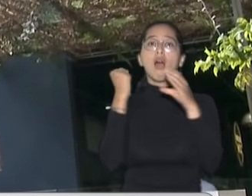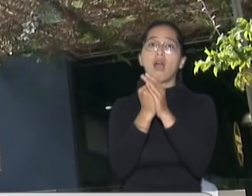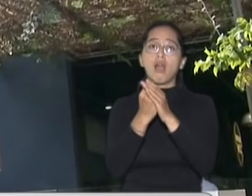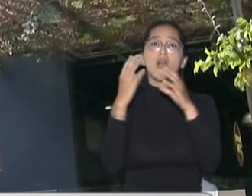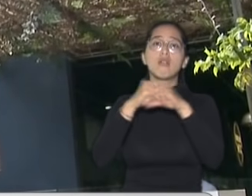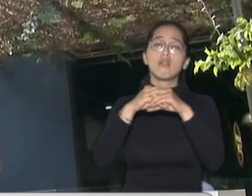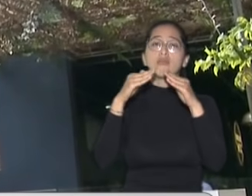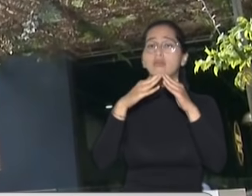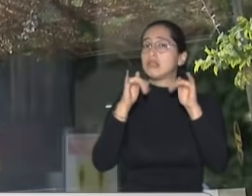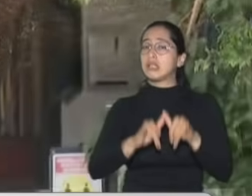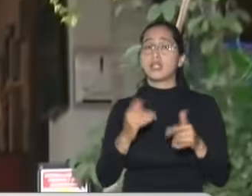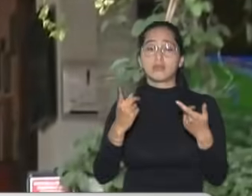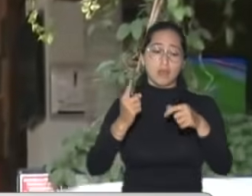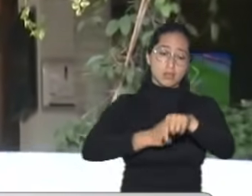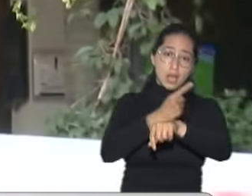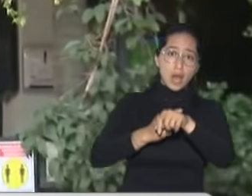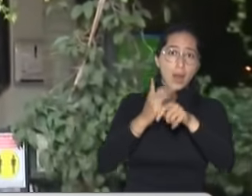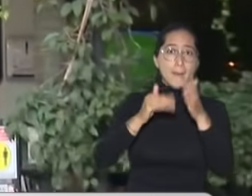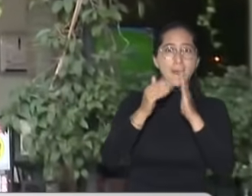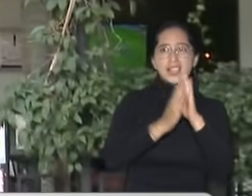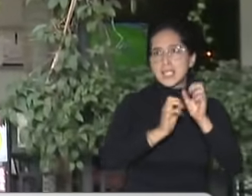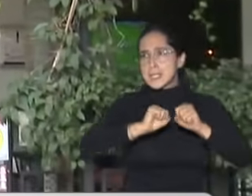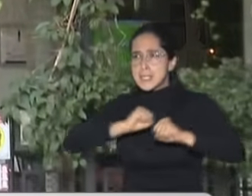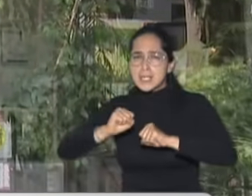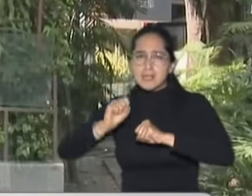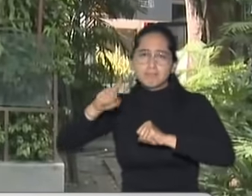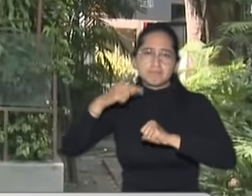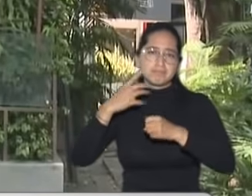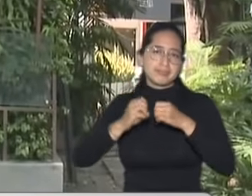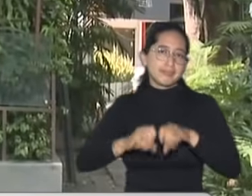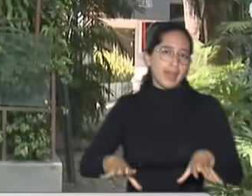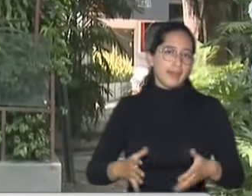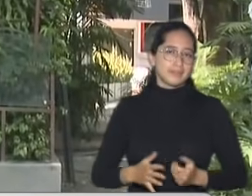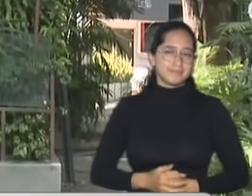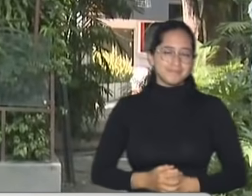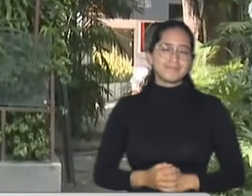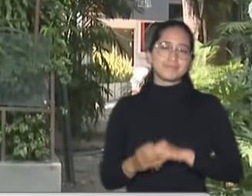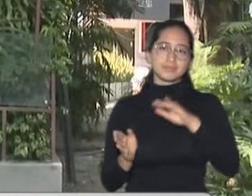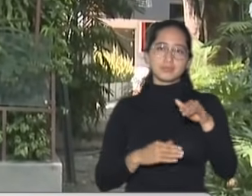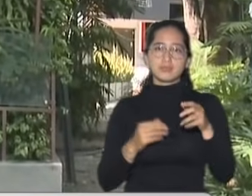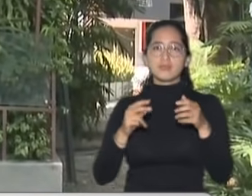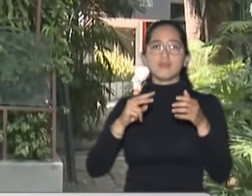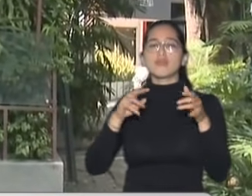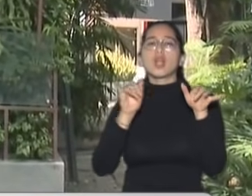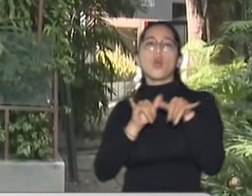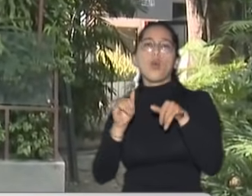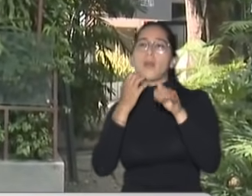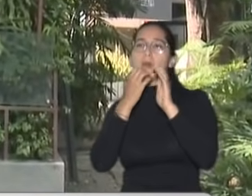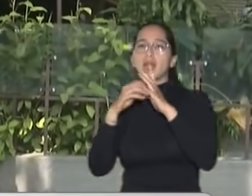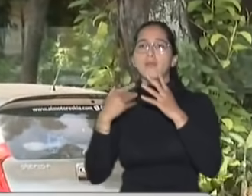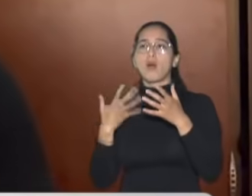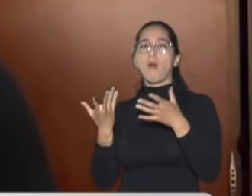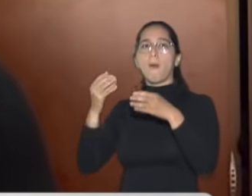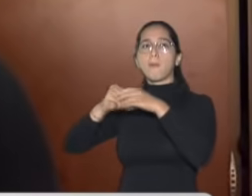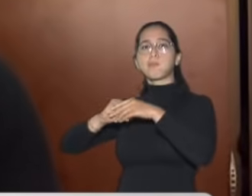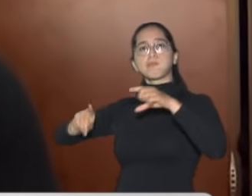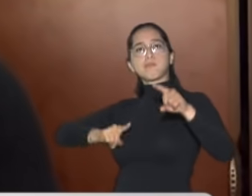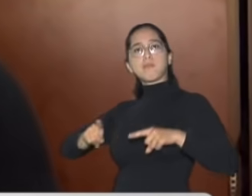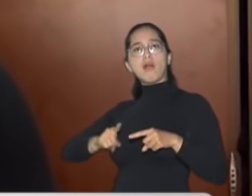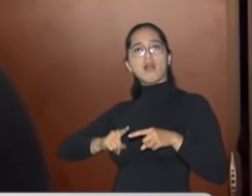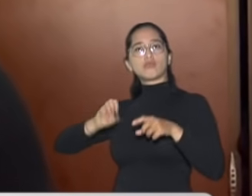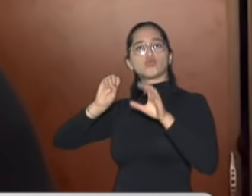nuestras horas de trabajo. Es como si tuviéramos un gota a gota dentro de la misma administración distrital. Esto no